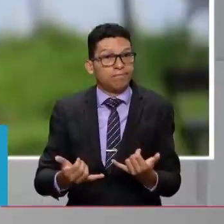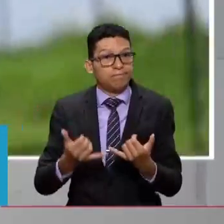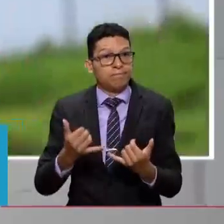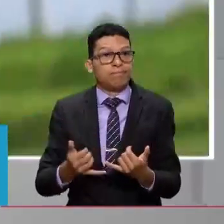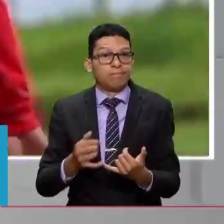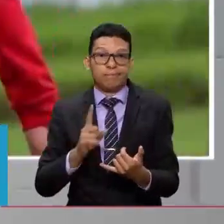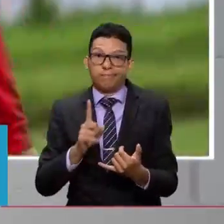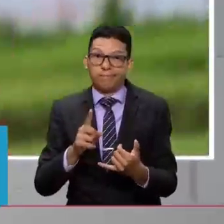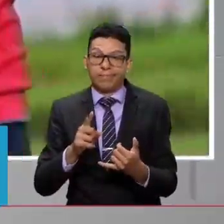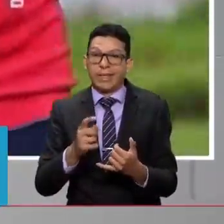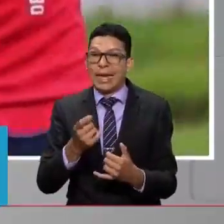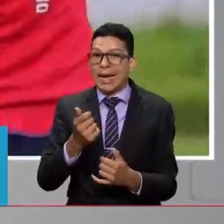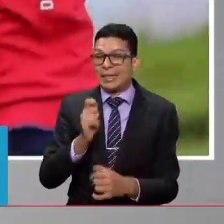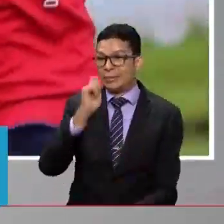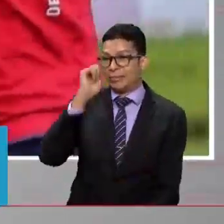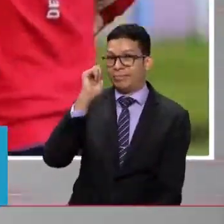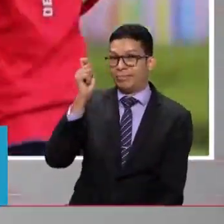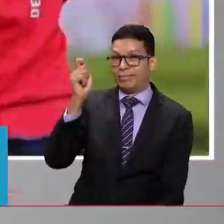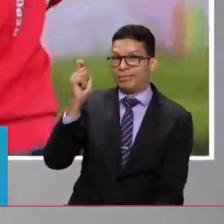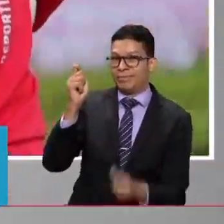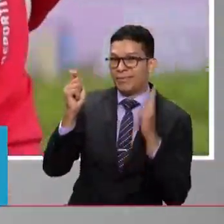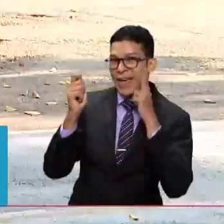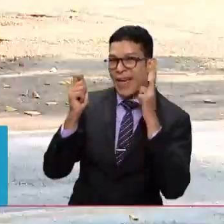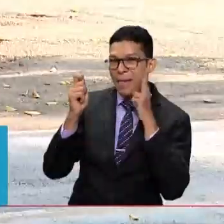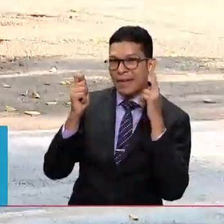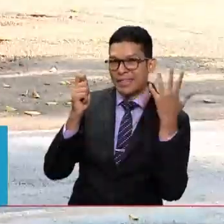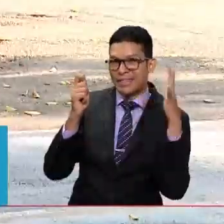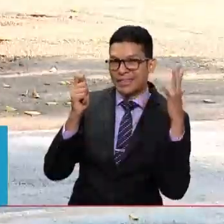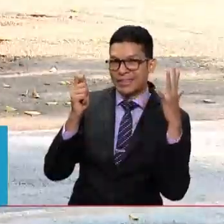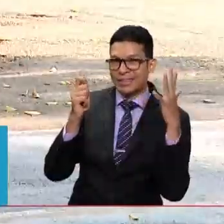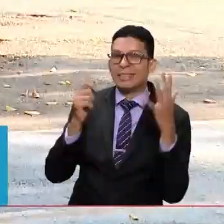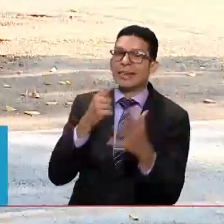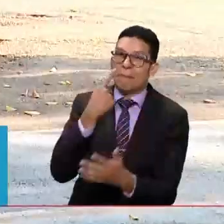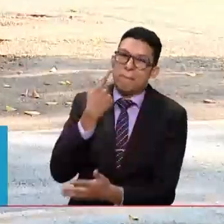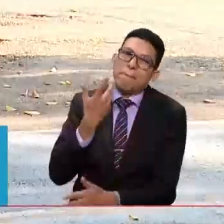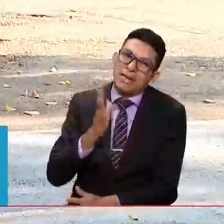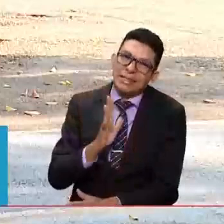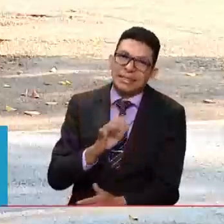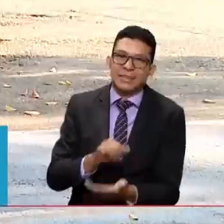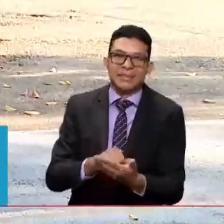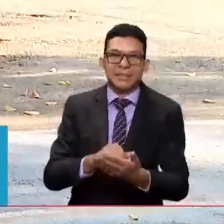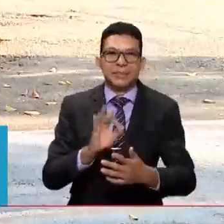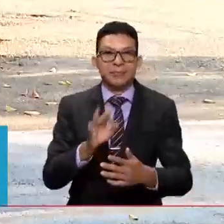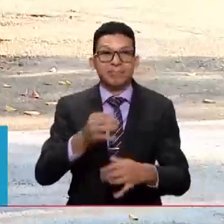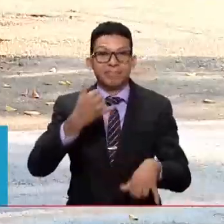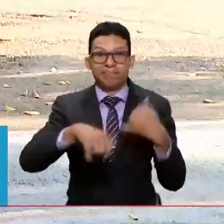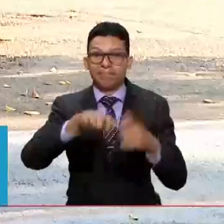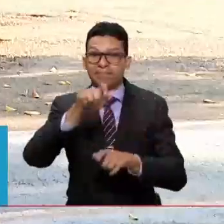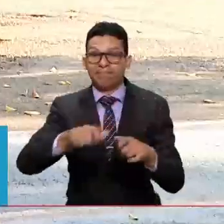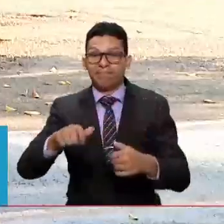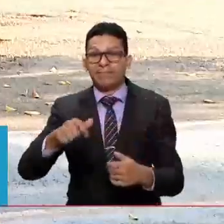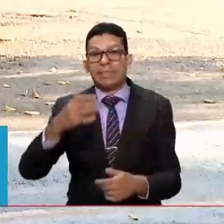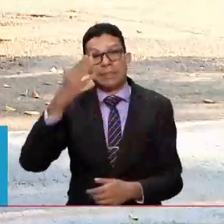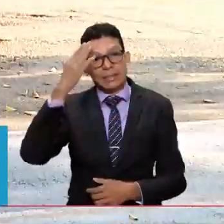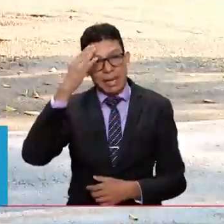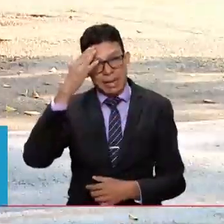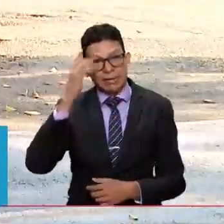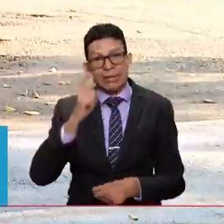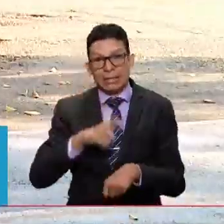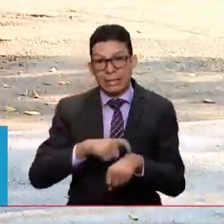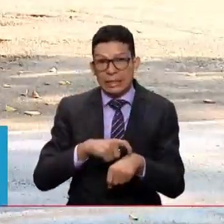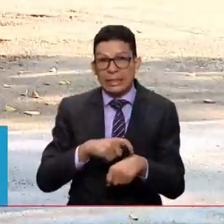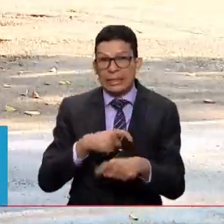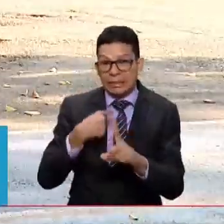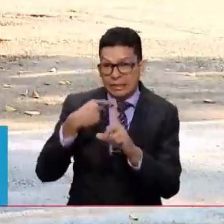con tarjeta amarilla, se podría decir, el entrenador del cuadro volcánico. Los jugadores son conscientes de que el momento no